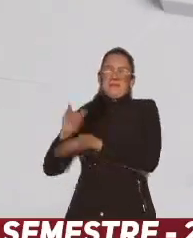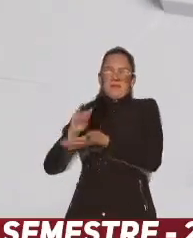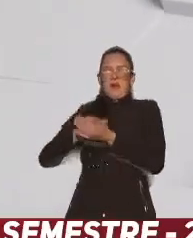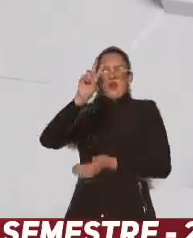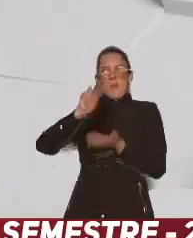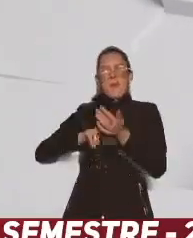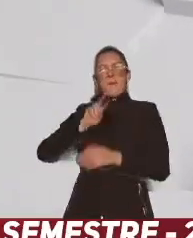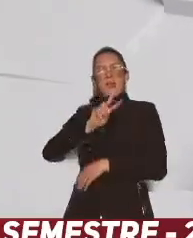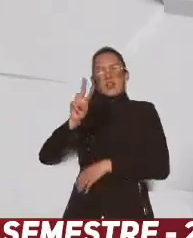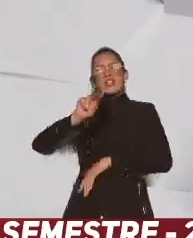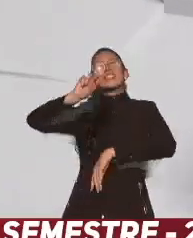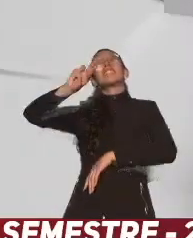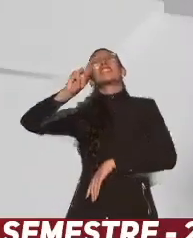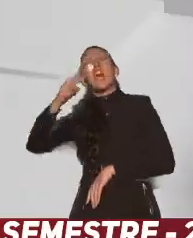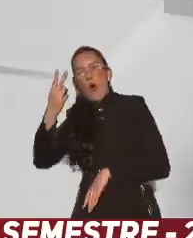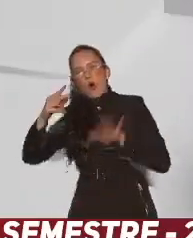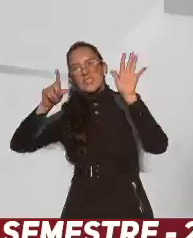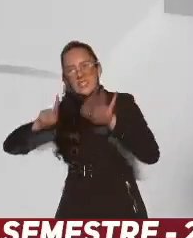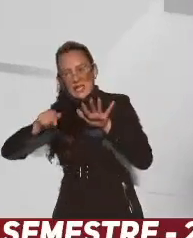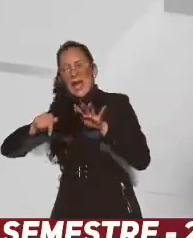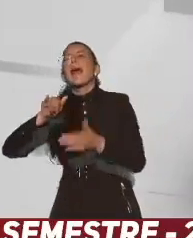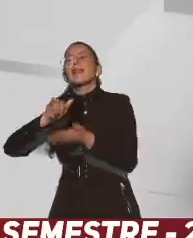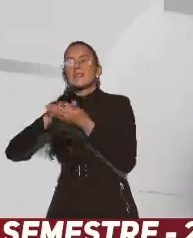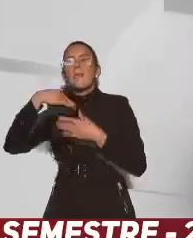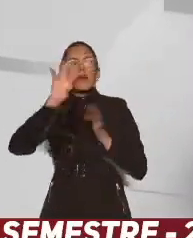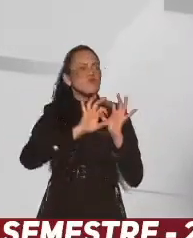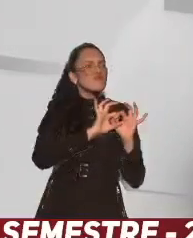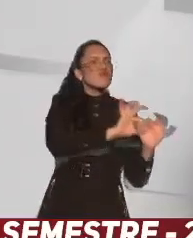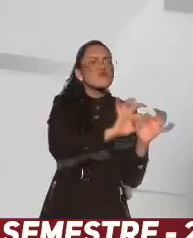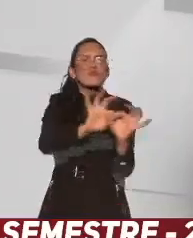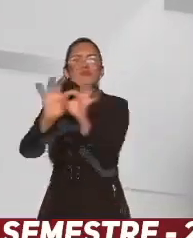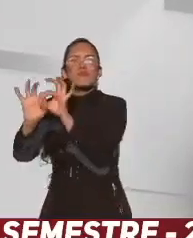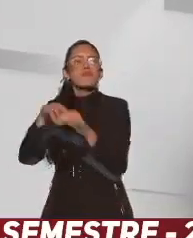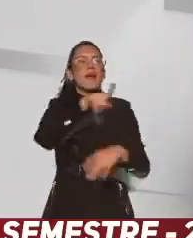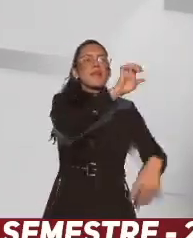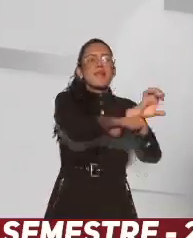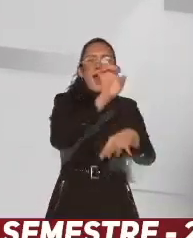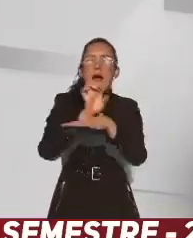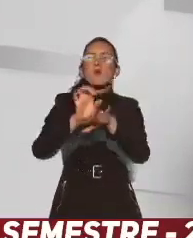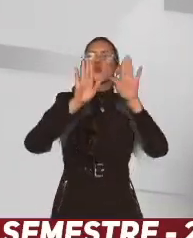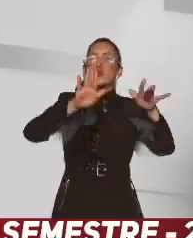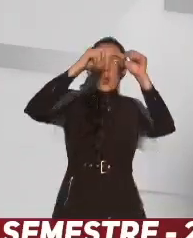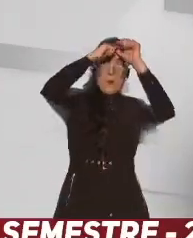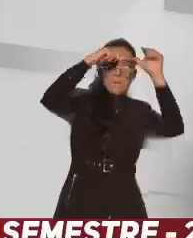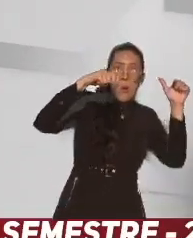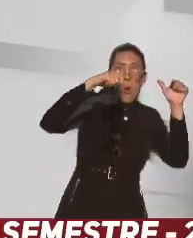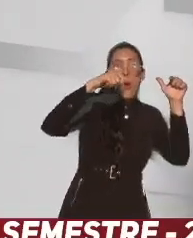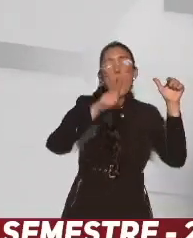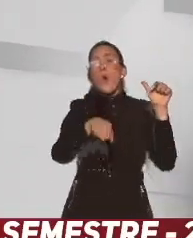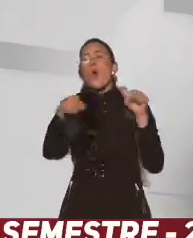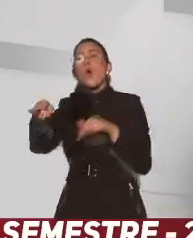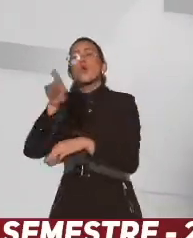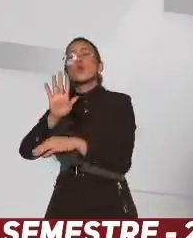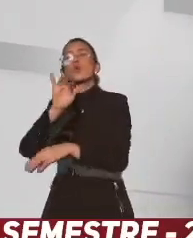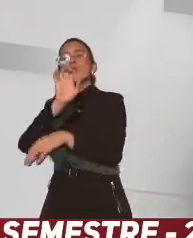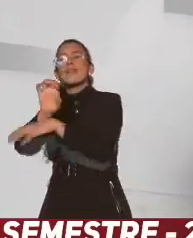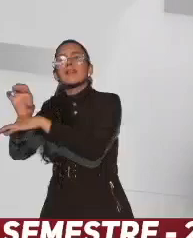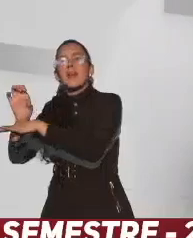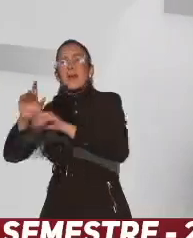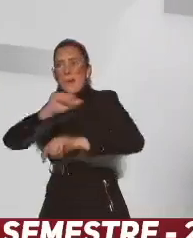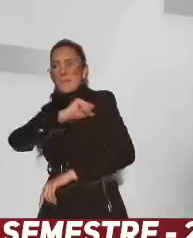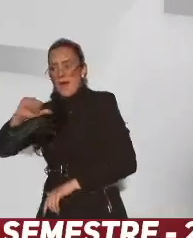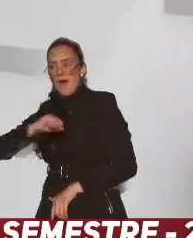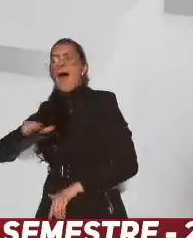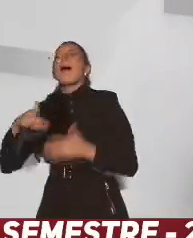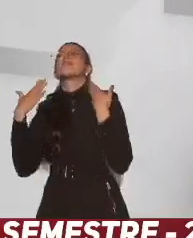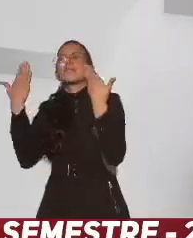convenios interadministrativos con entidades públicas y privadas, se logró impactar la población civil en gran parte del territorio